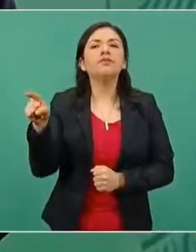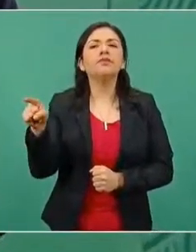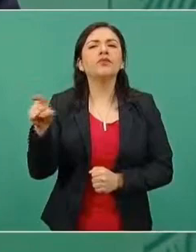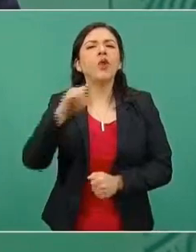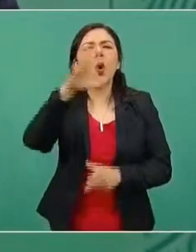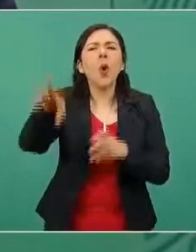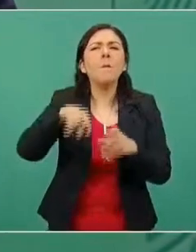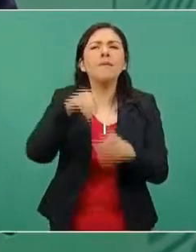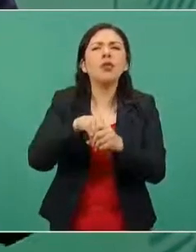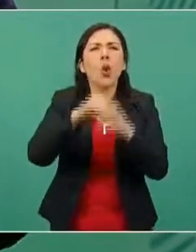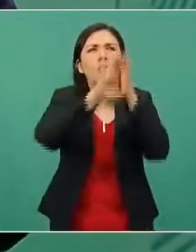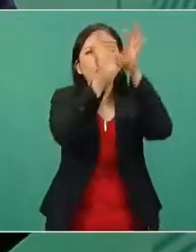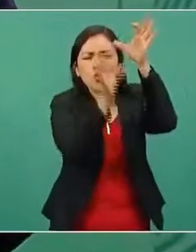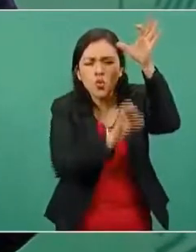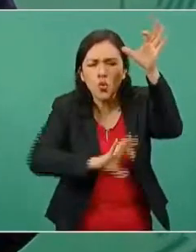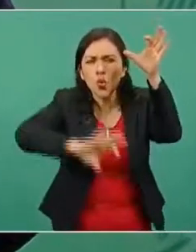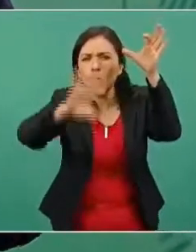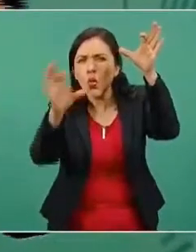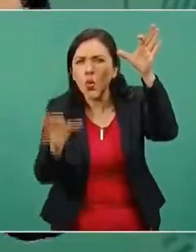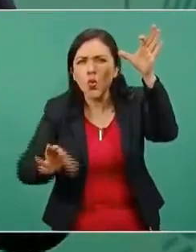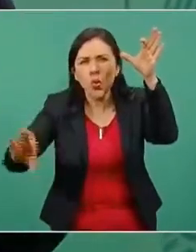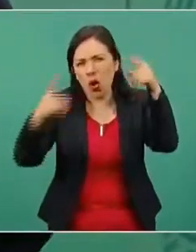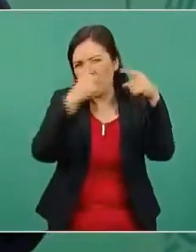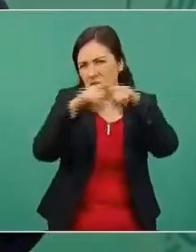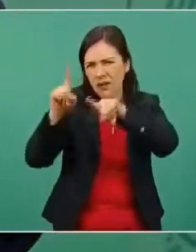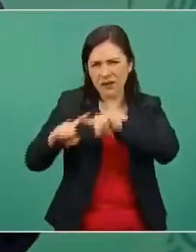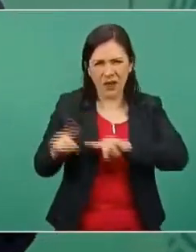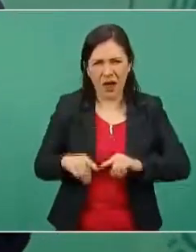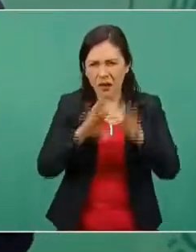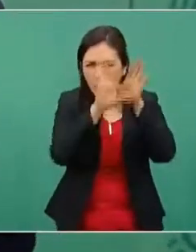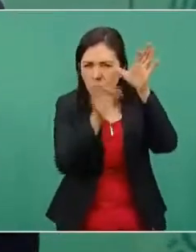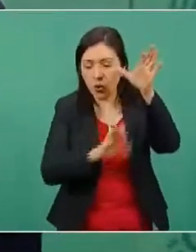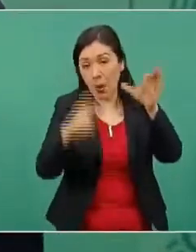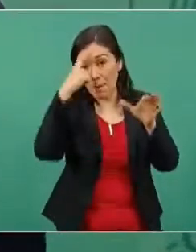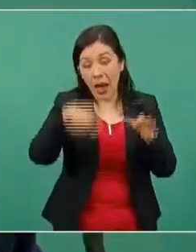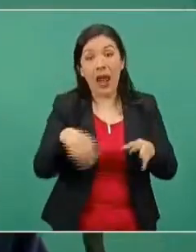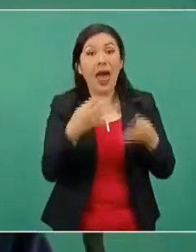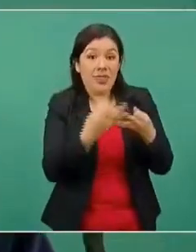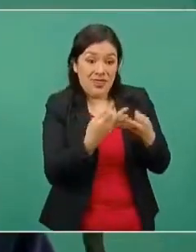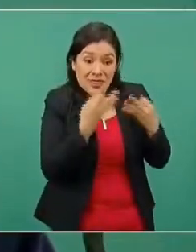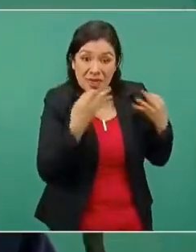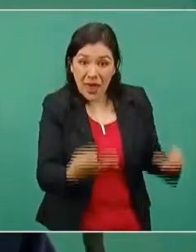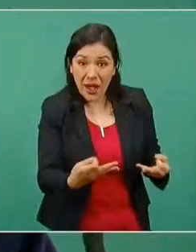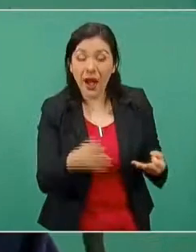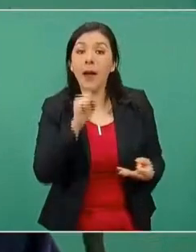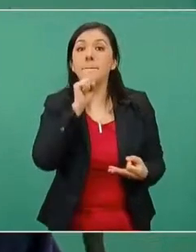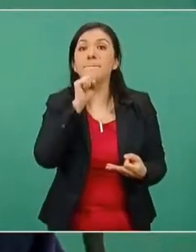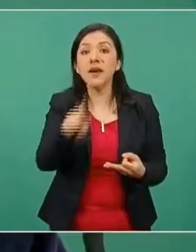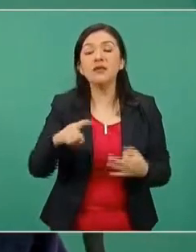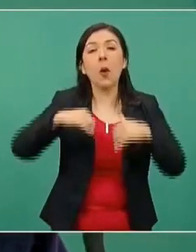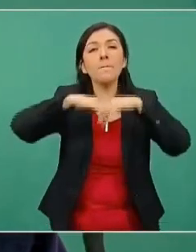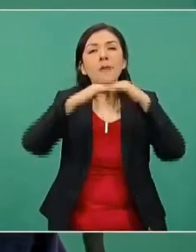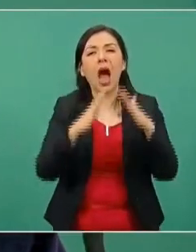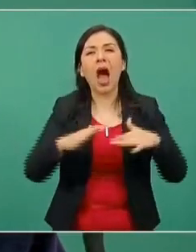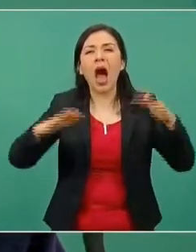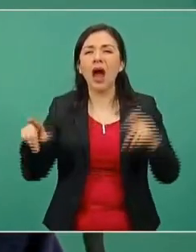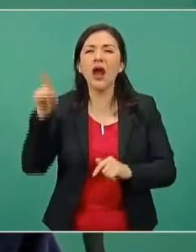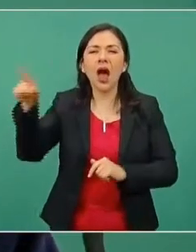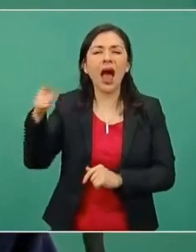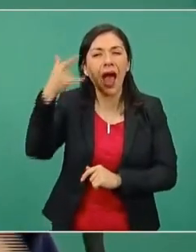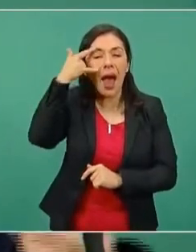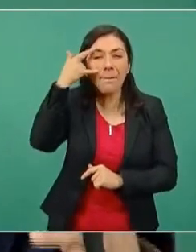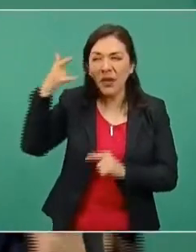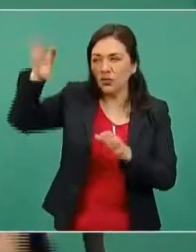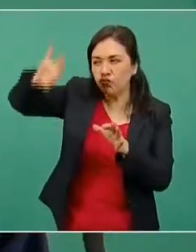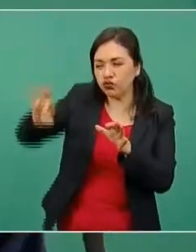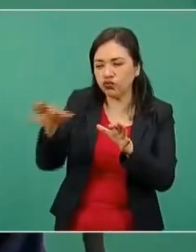todos los ductos, tanto de tierra como del mar de Campeche,